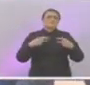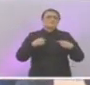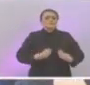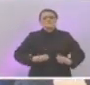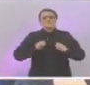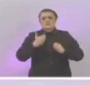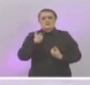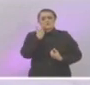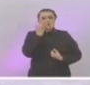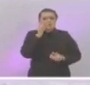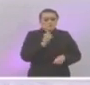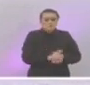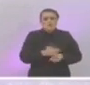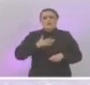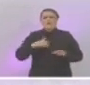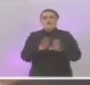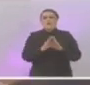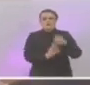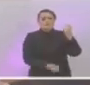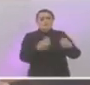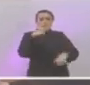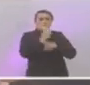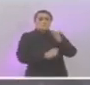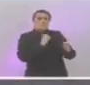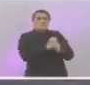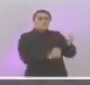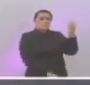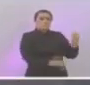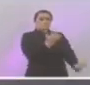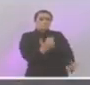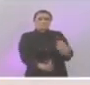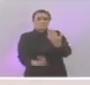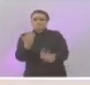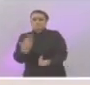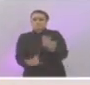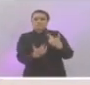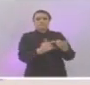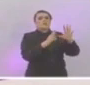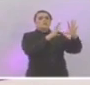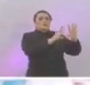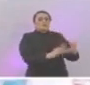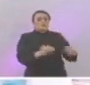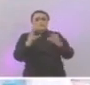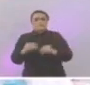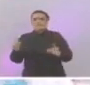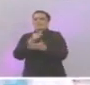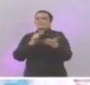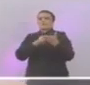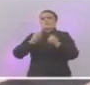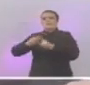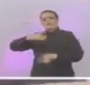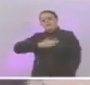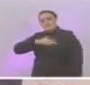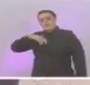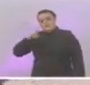que voluntariamente se sumaron al combate este año a los incendios en la sierra y en otros puntos del estado. De